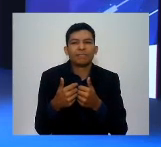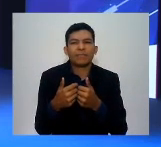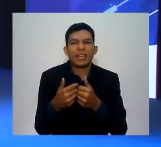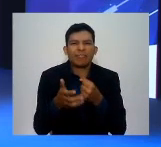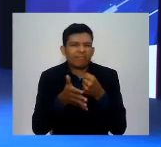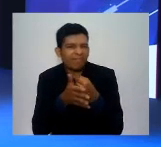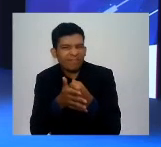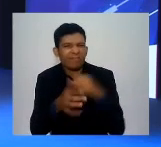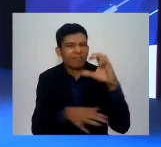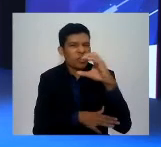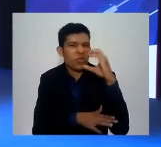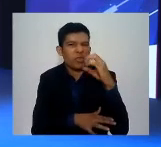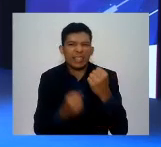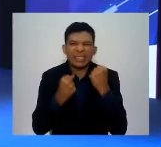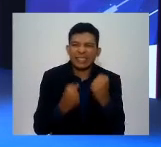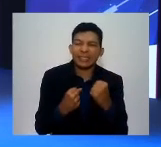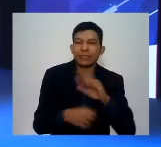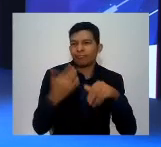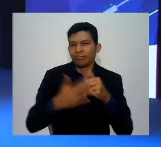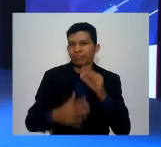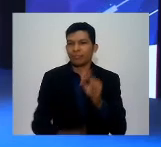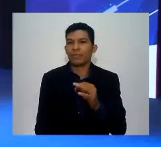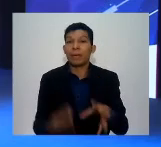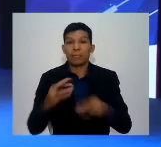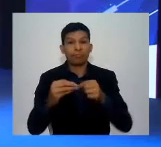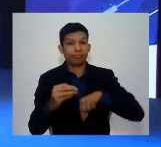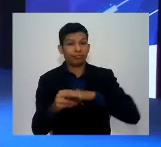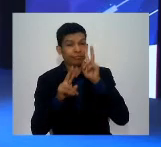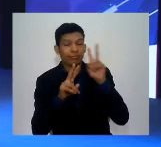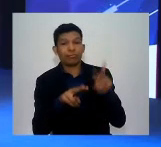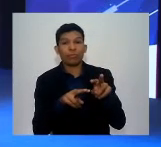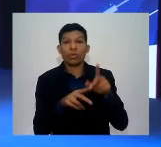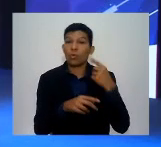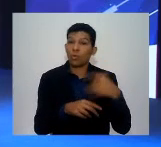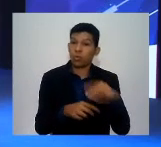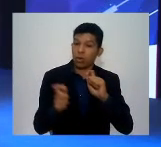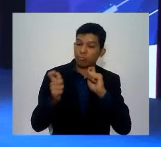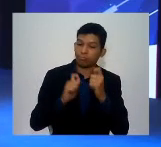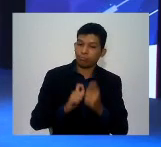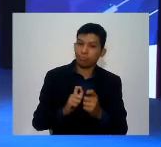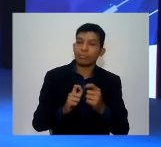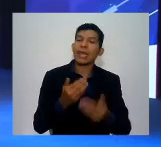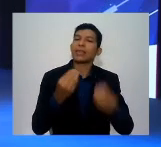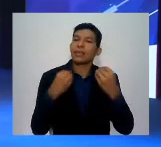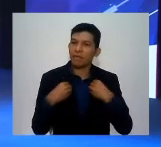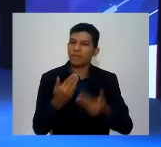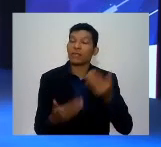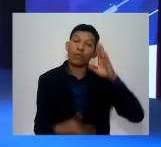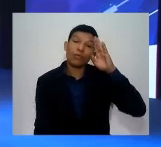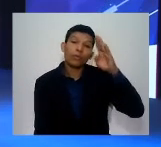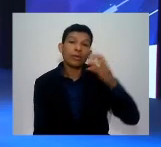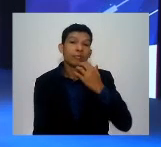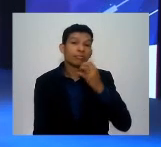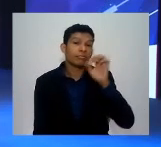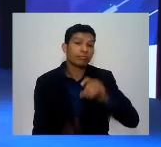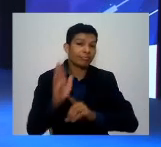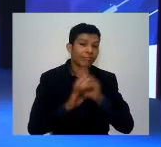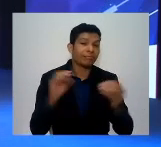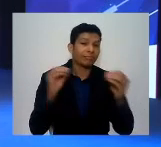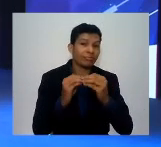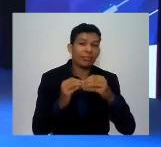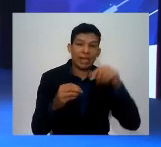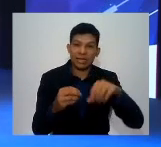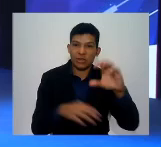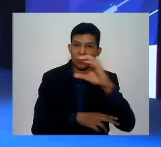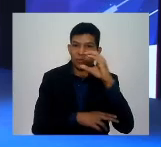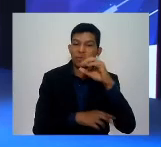súbita necesidad de ventiladores. Y pues tocó echar mano del ingenio nacional. Y en